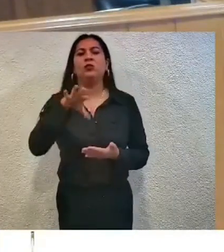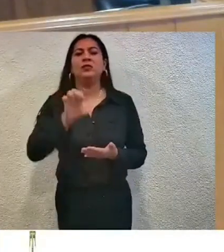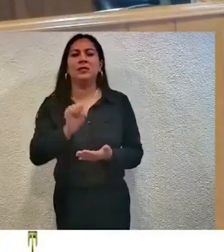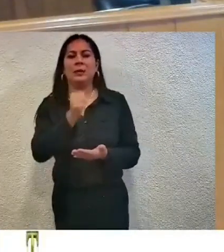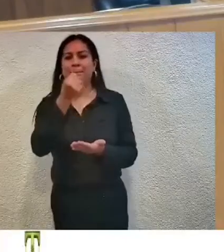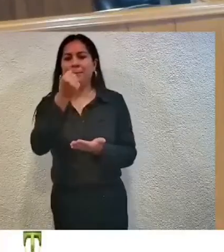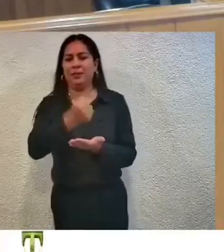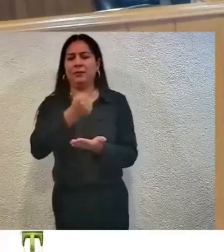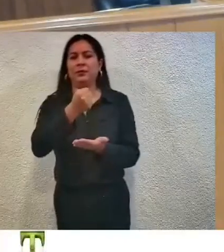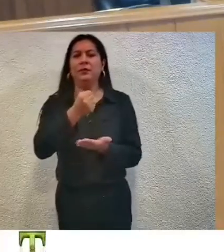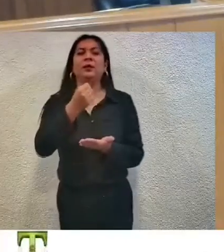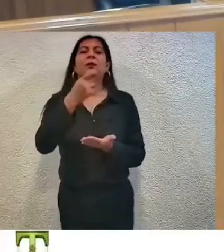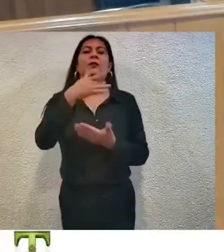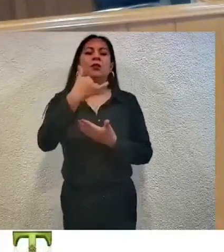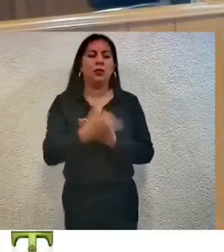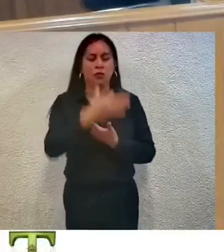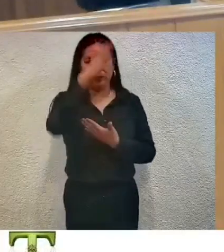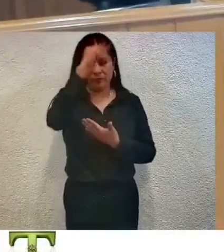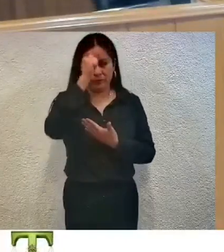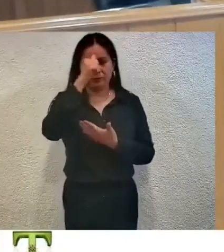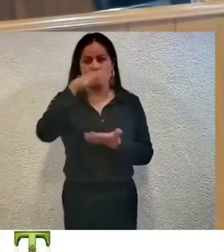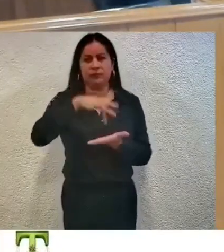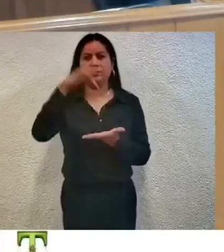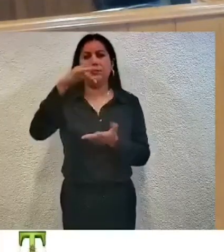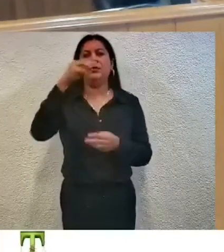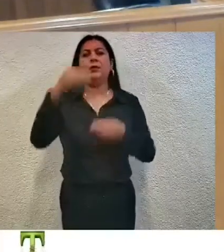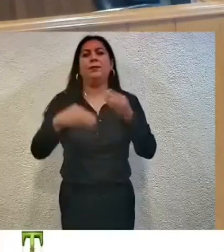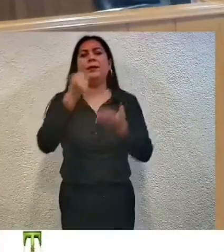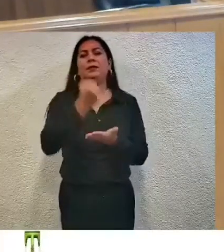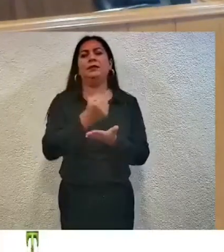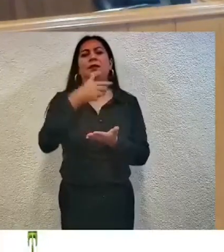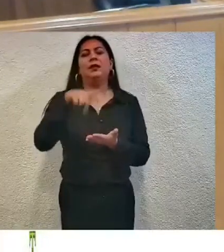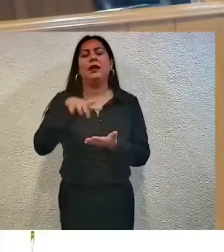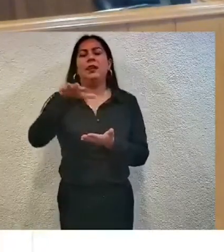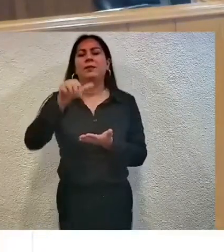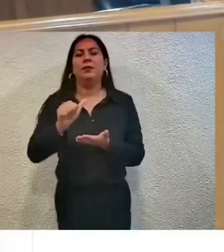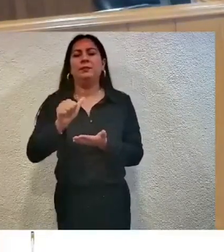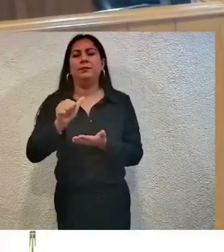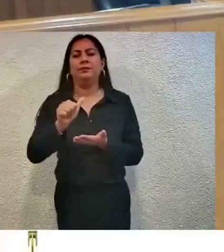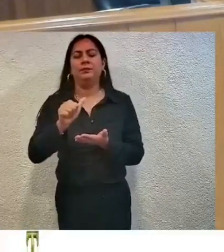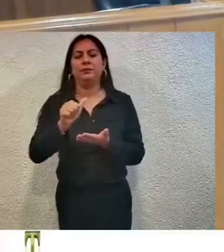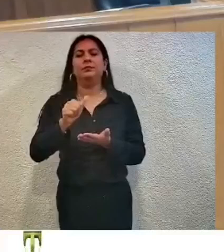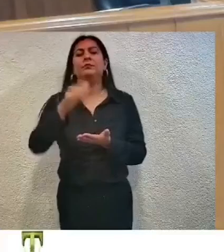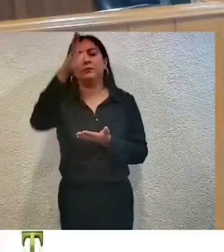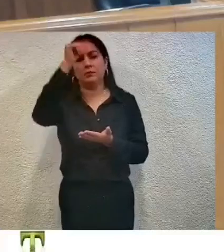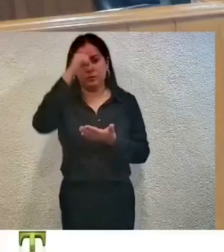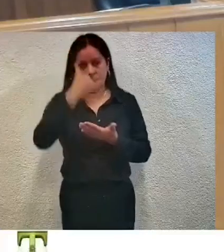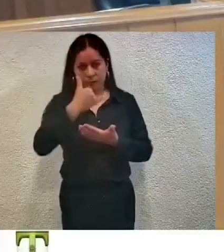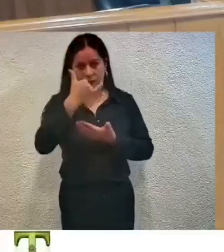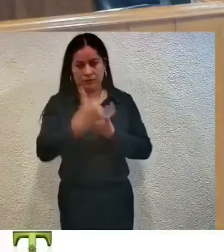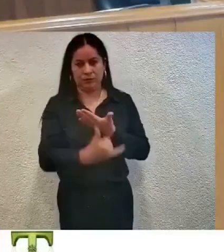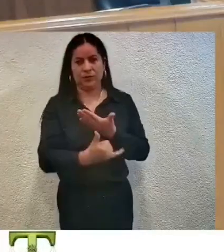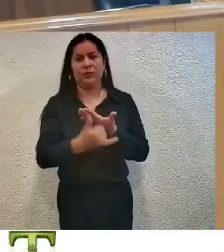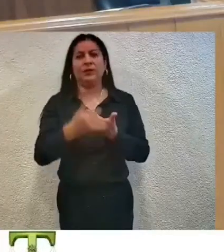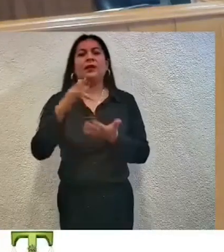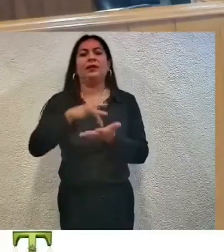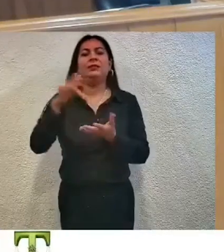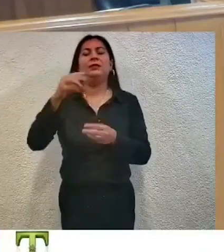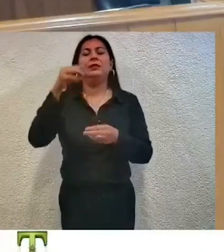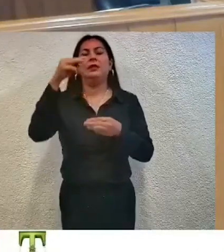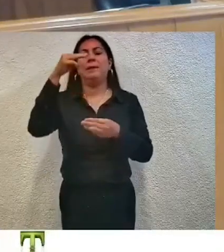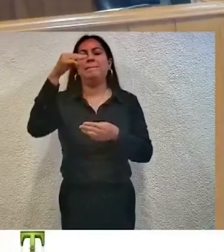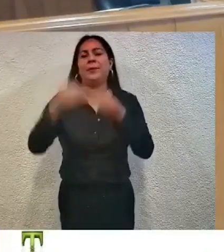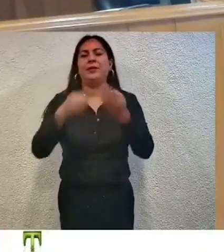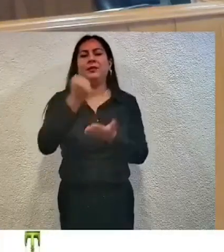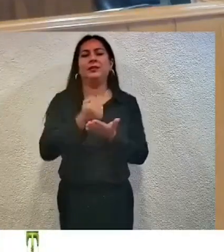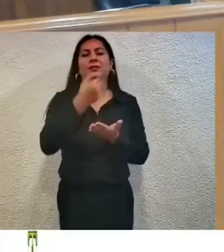presidenta. Magistrado José Inés Betancur Salgado. Con el proyecto. Gracias, magistrado. Magistrada Almadelia Eugenio Alcaraz. A favor del